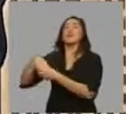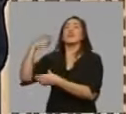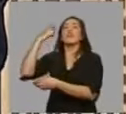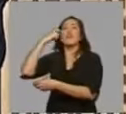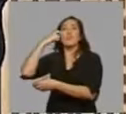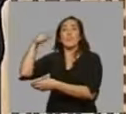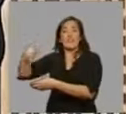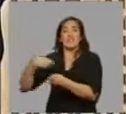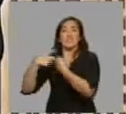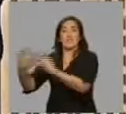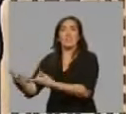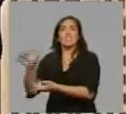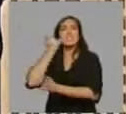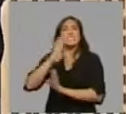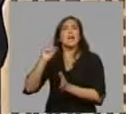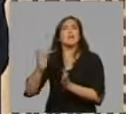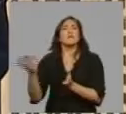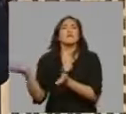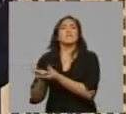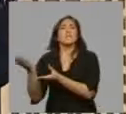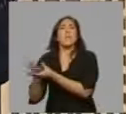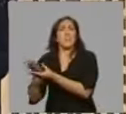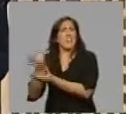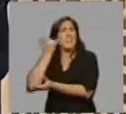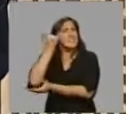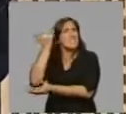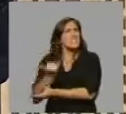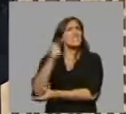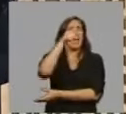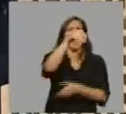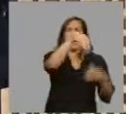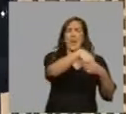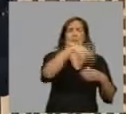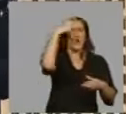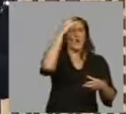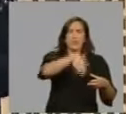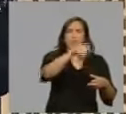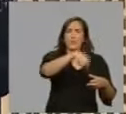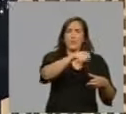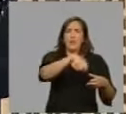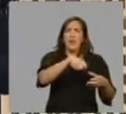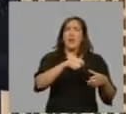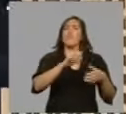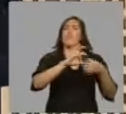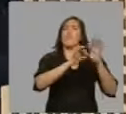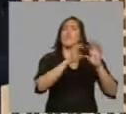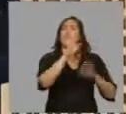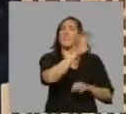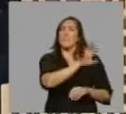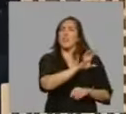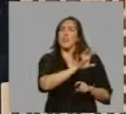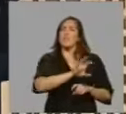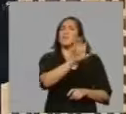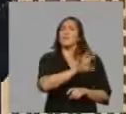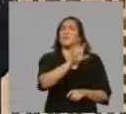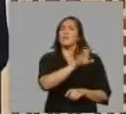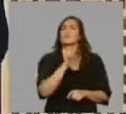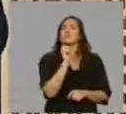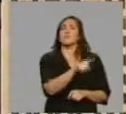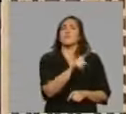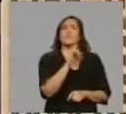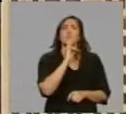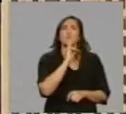partes del expediente que ya obra en la justicia, precisamente en el juzgado federal de la provincia